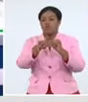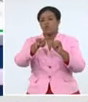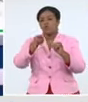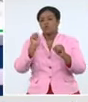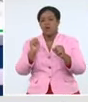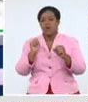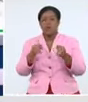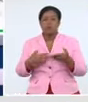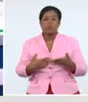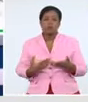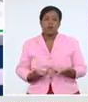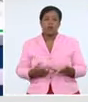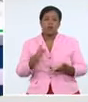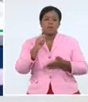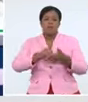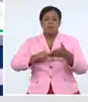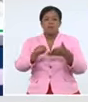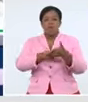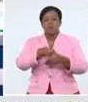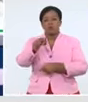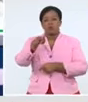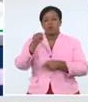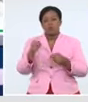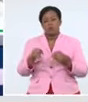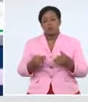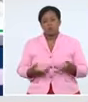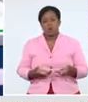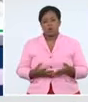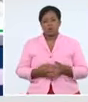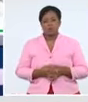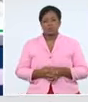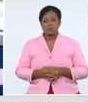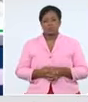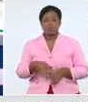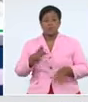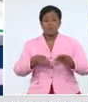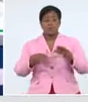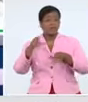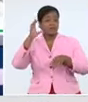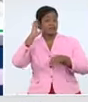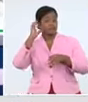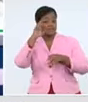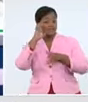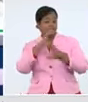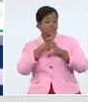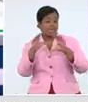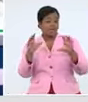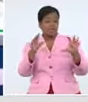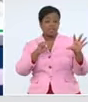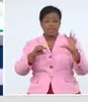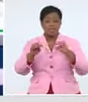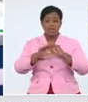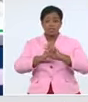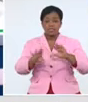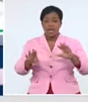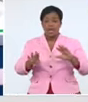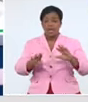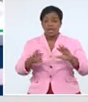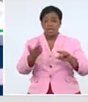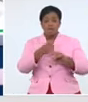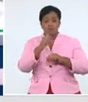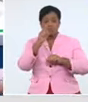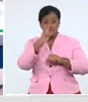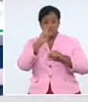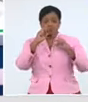esa estrategia de vacunación anti-COVID-19? Se ha escuchado por algunos científicos también que ya se habla de un refuerzo. Bueno, ¿qué debe